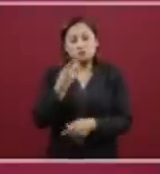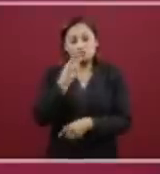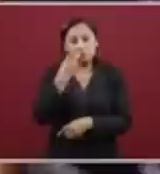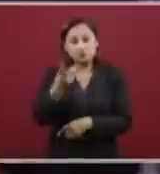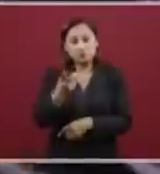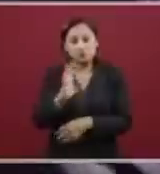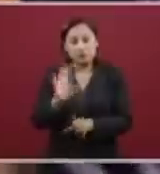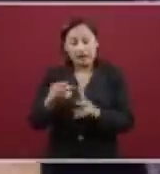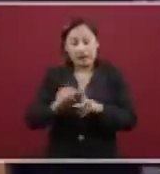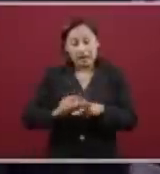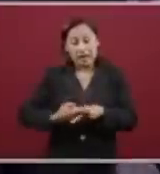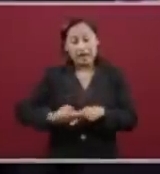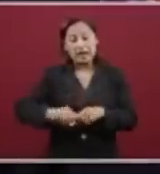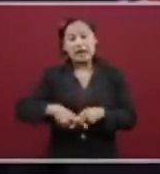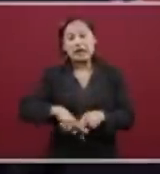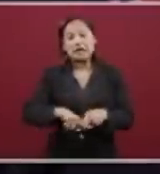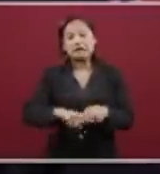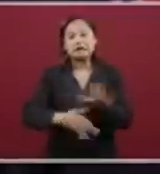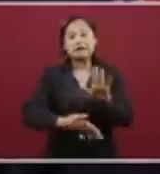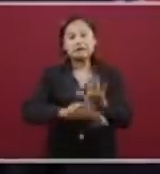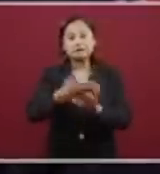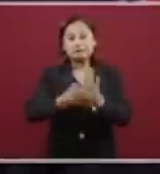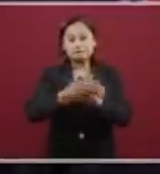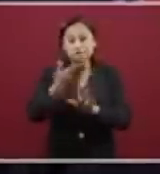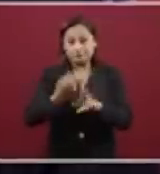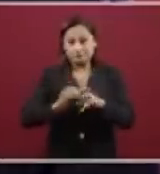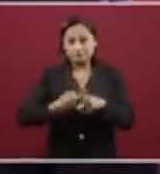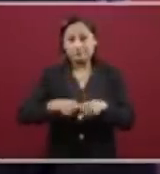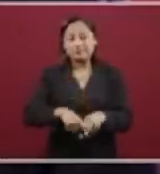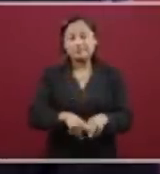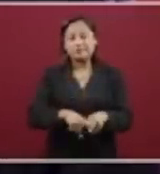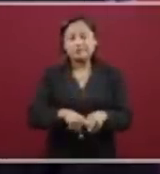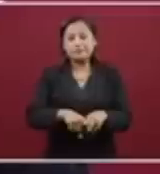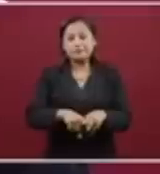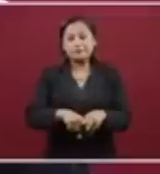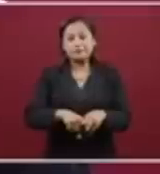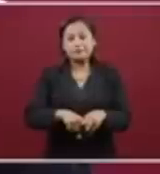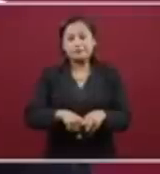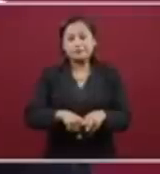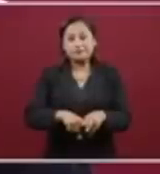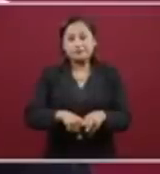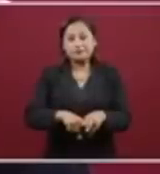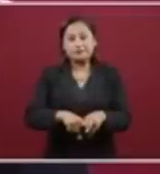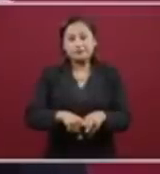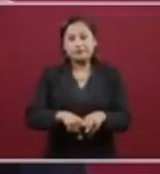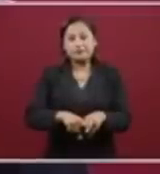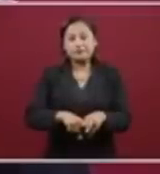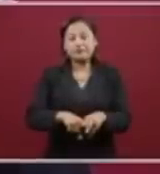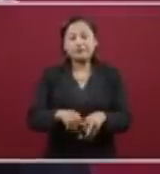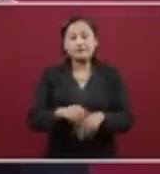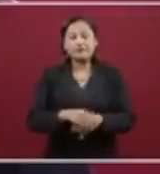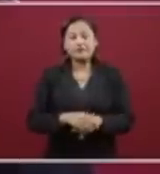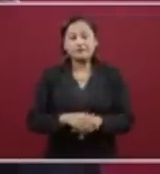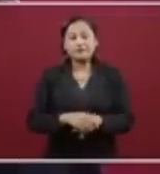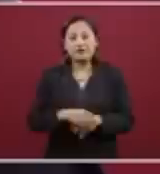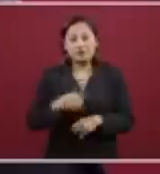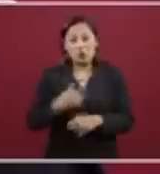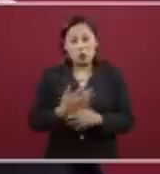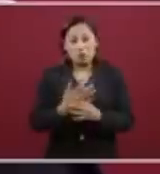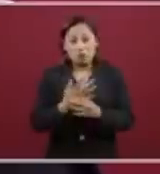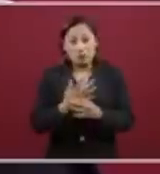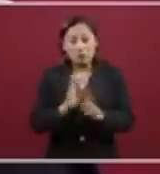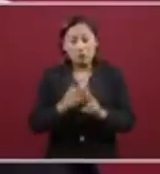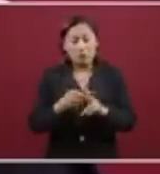para construirse el aeropuerto ya sé lo que van a responder